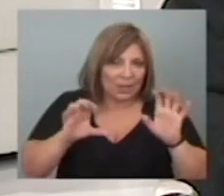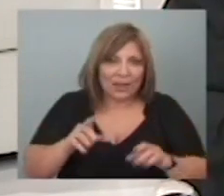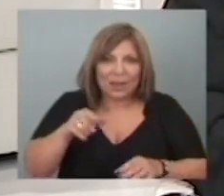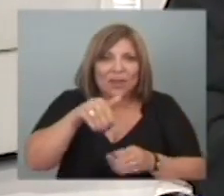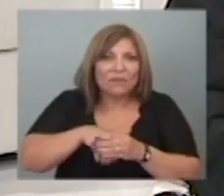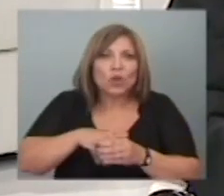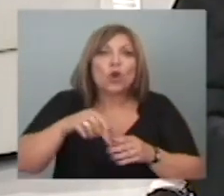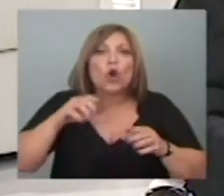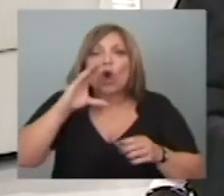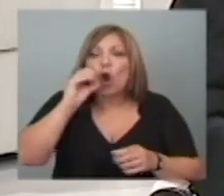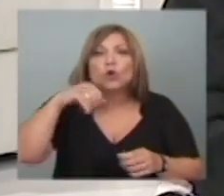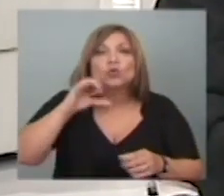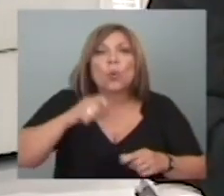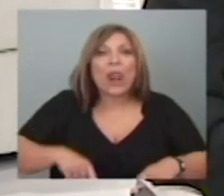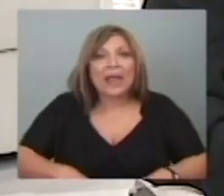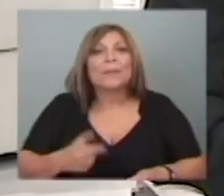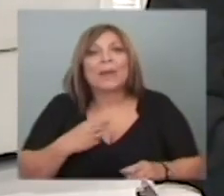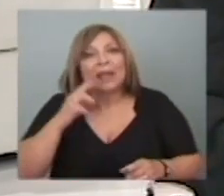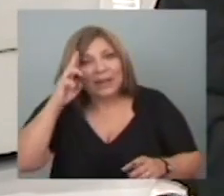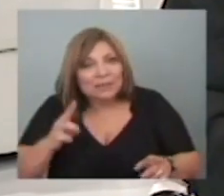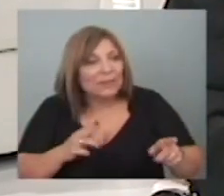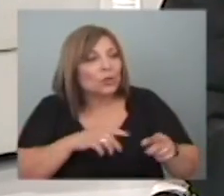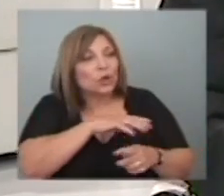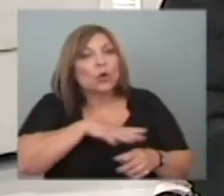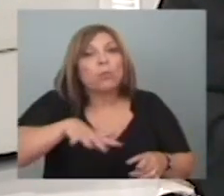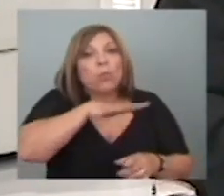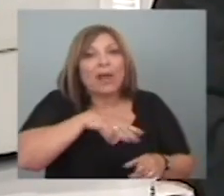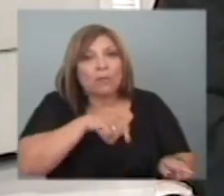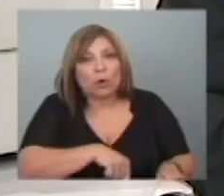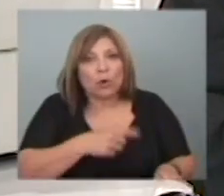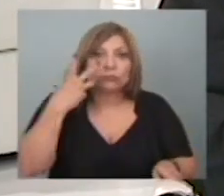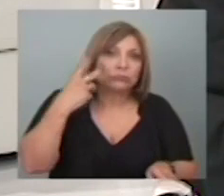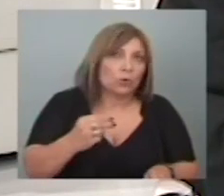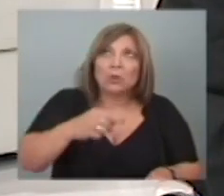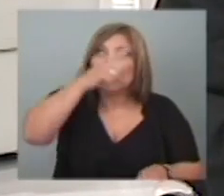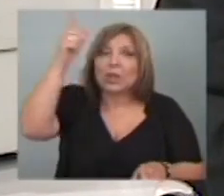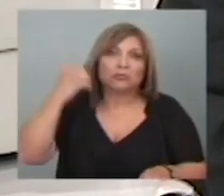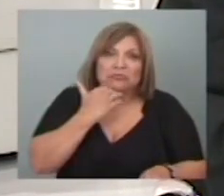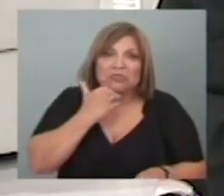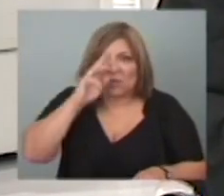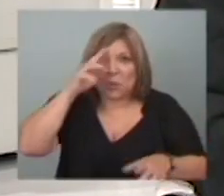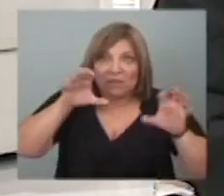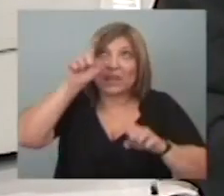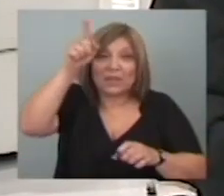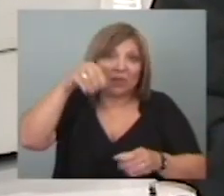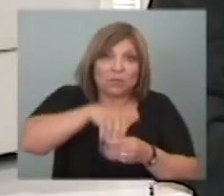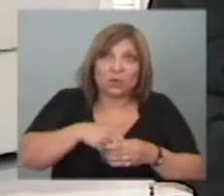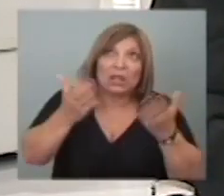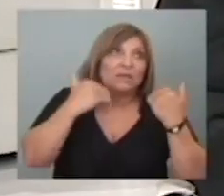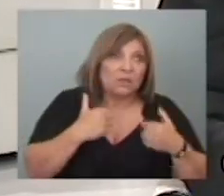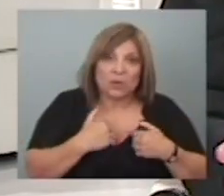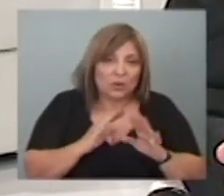voto epistolar por un tema de respetar a la voluntad de la ciudadanía. Como tú bien dijiste, la propuesta prendió, pero